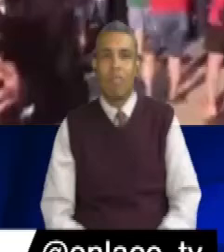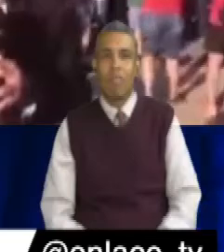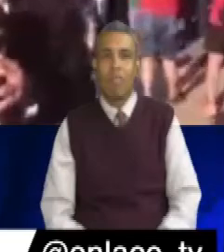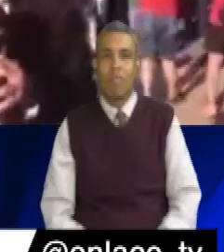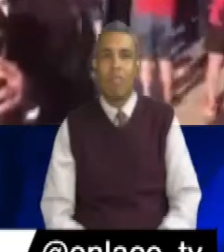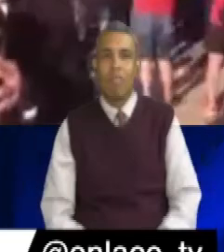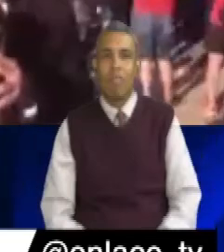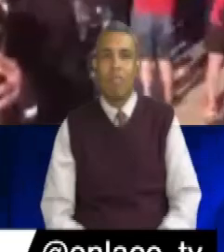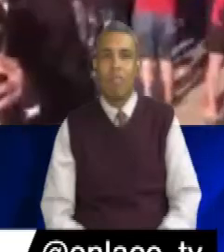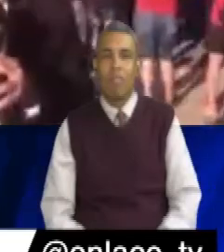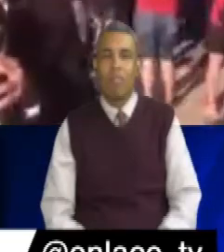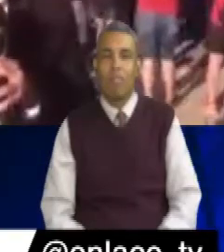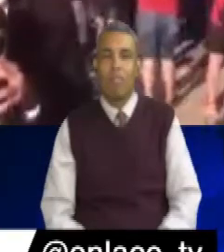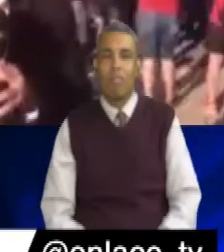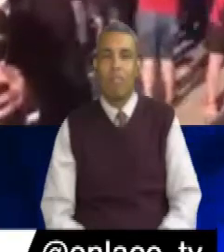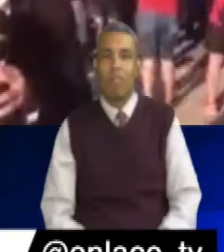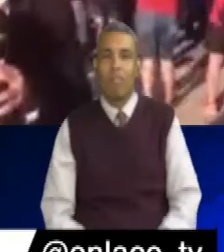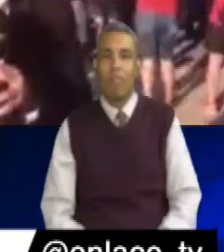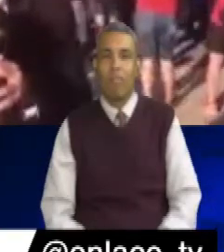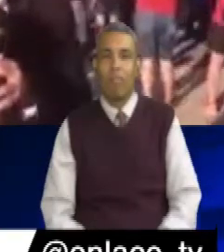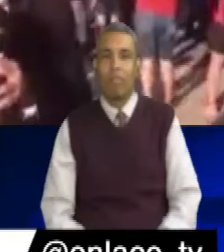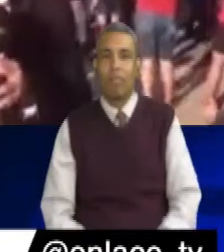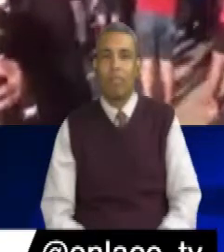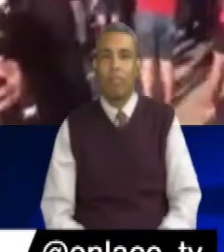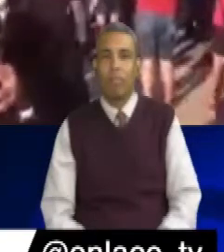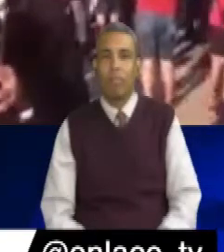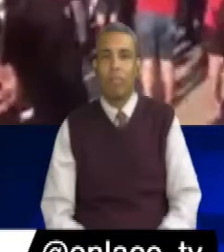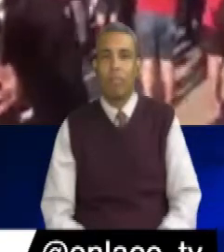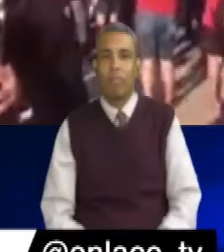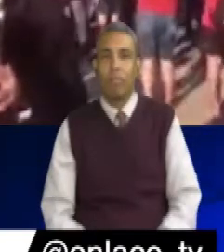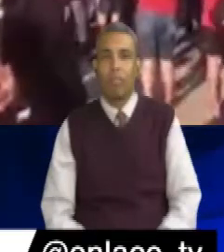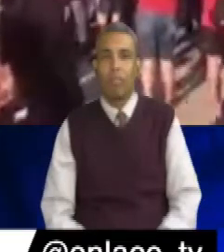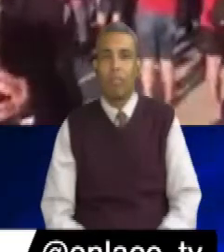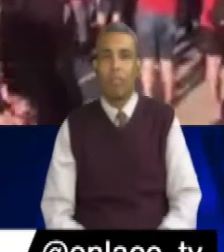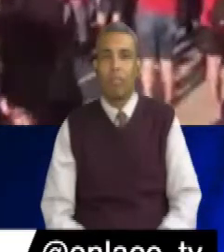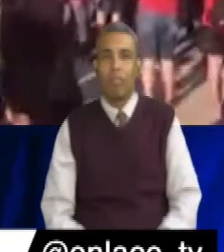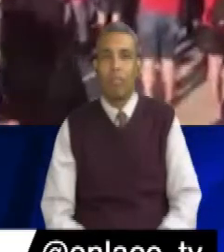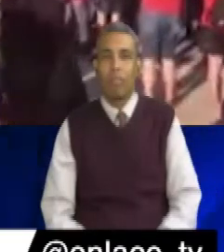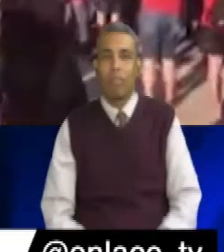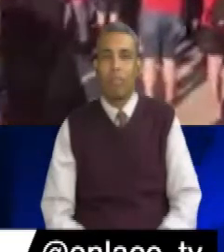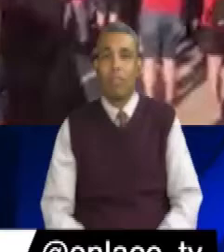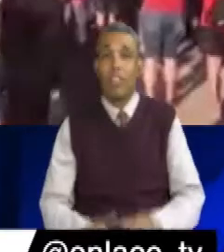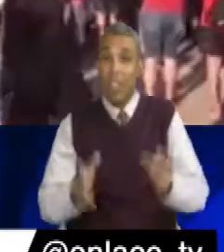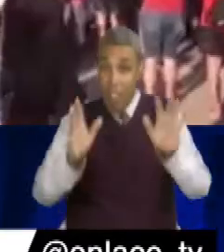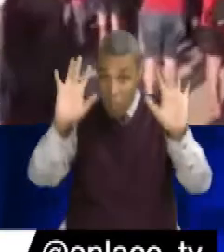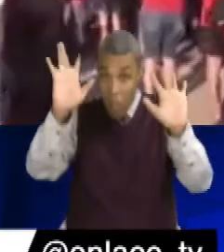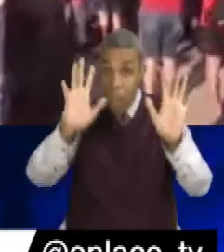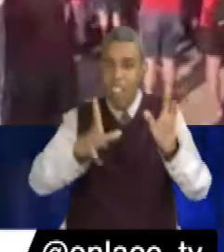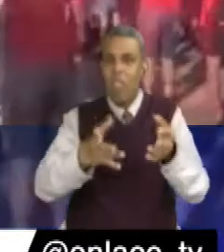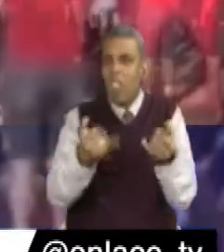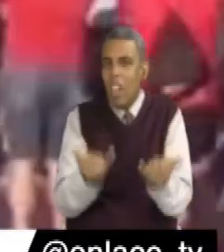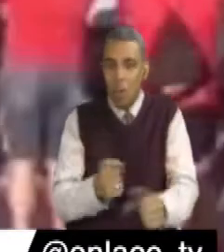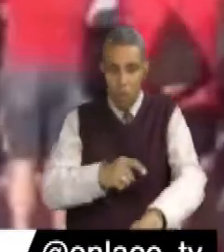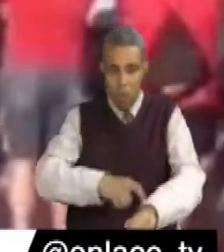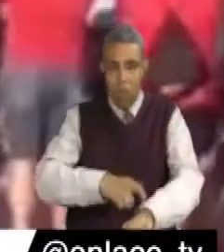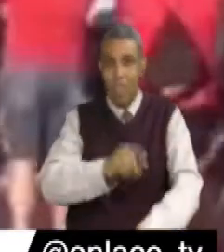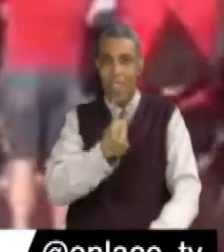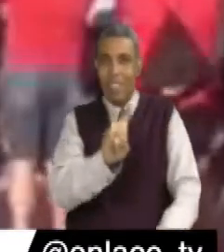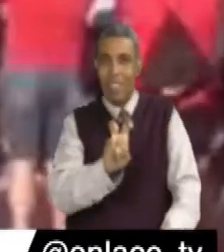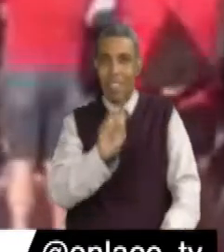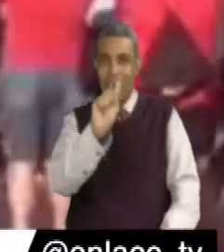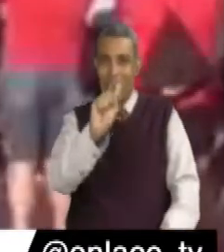Hola Neila, ¿qué tal? Buenas tardes, saludo para usted. 7:46 minutos de la tarde aquí en Murcia, a mi espalda el Estadio